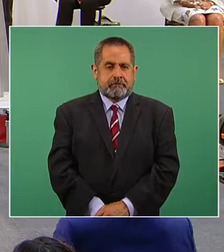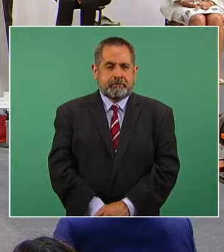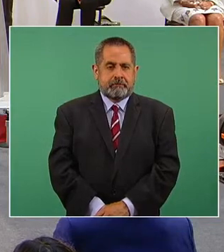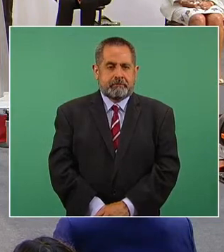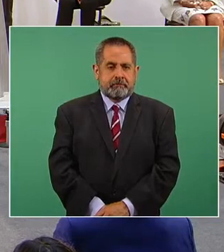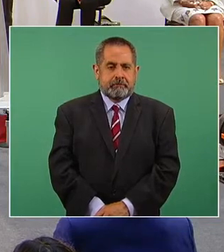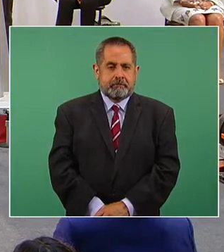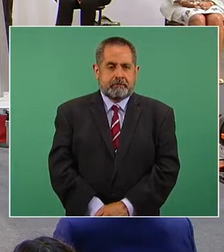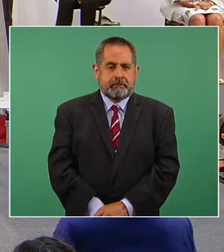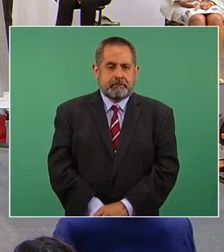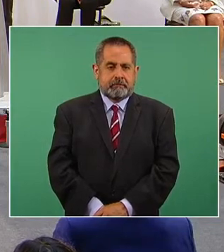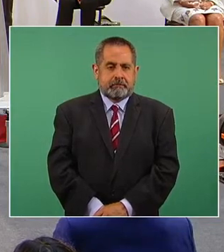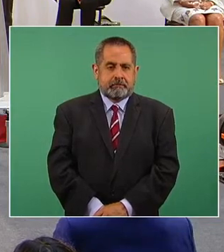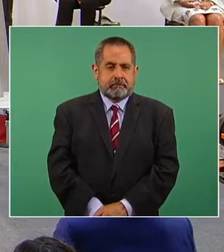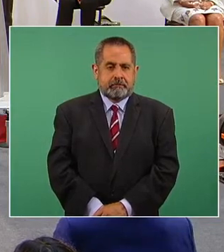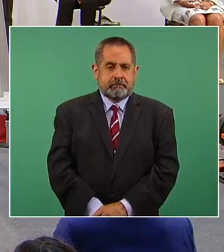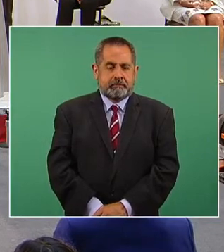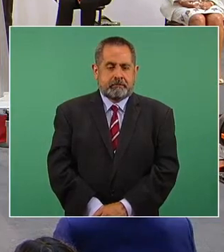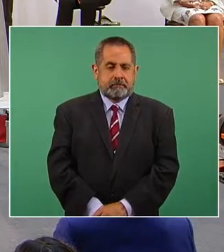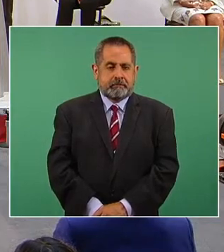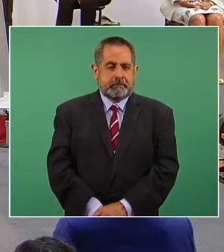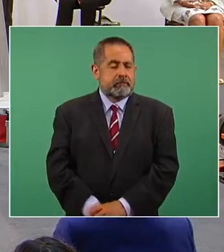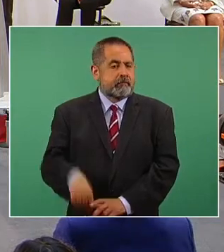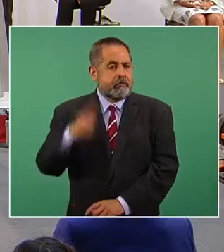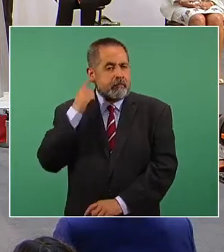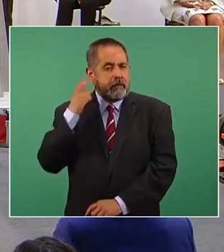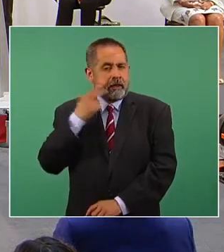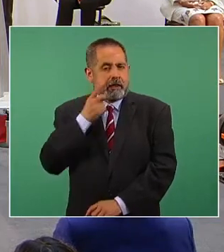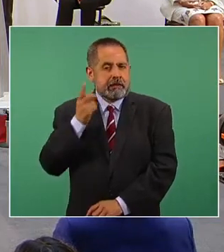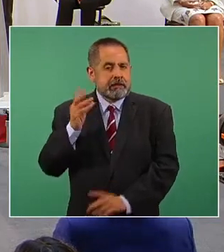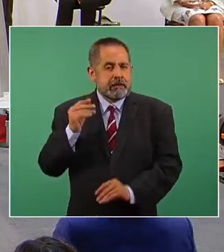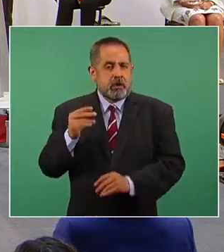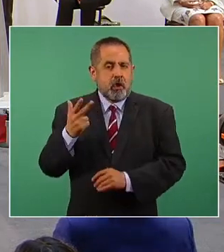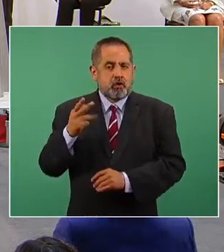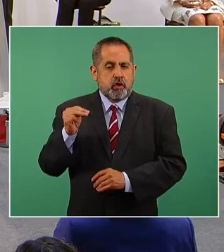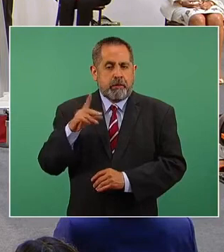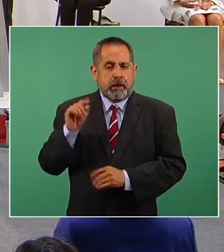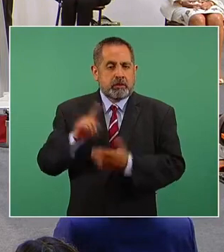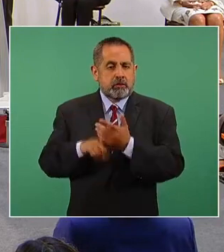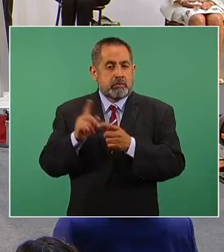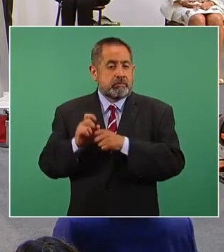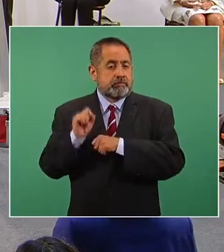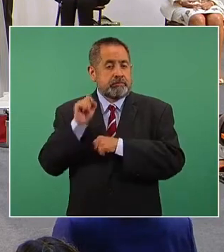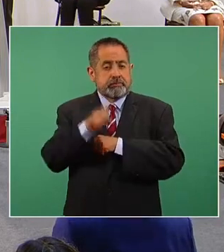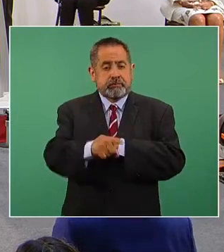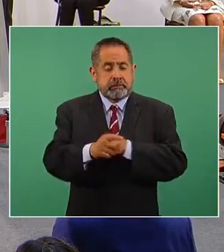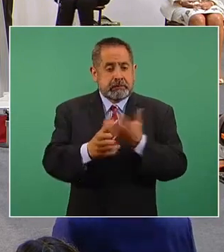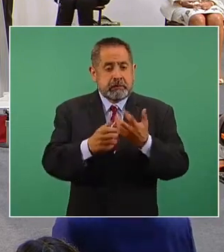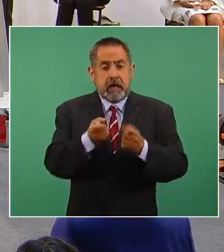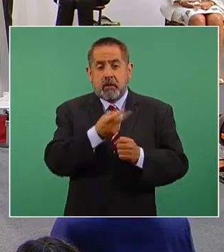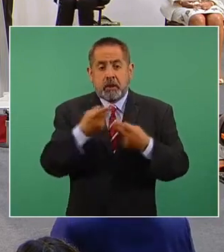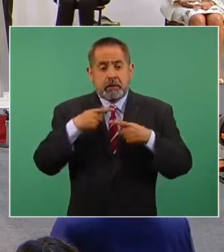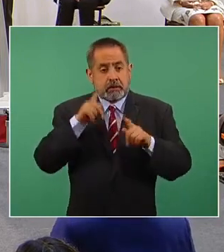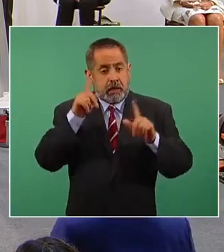Encapuchadas lanzaron este 8 de marzo bombas Molotov a Palacio Nacional, lo que ocasionó que el fuego alcanzara a